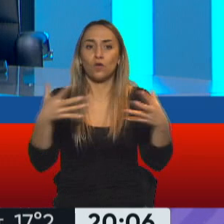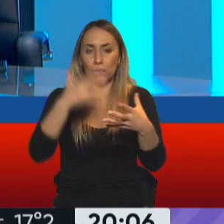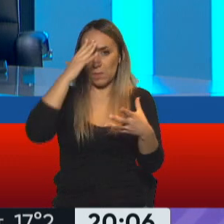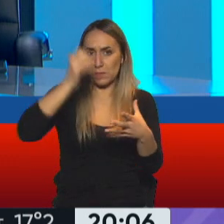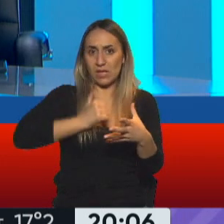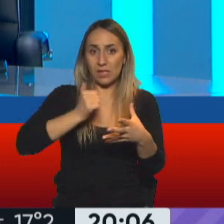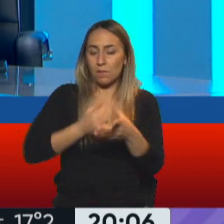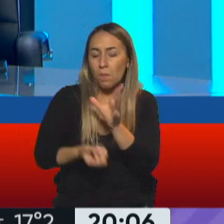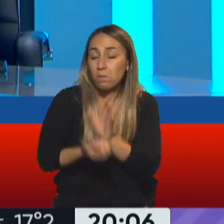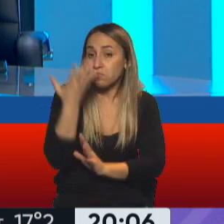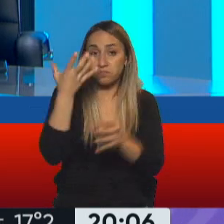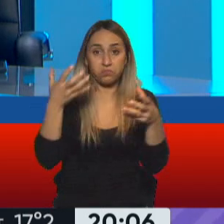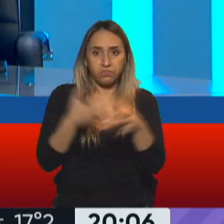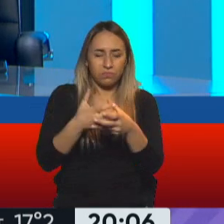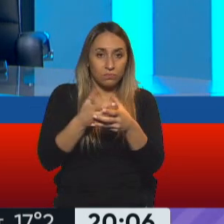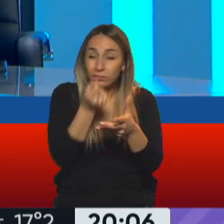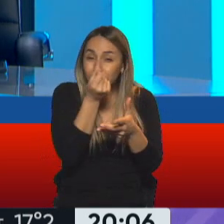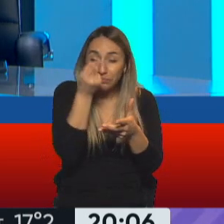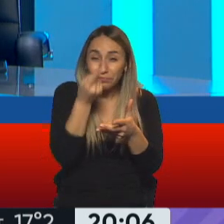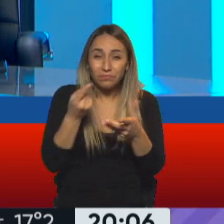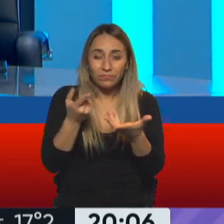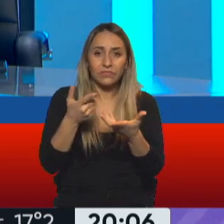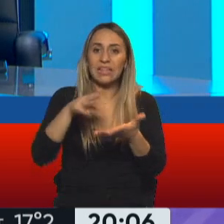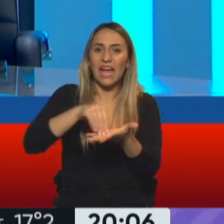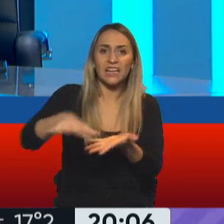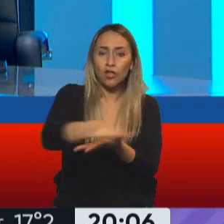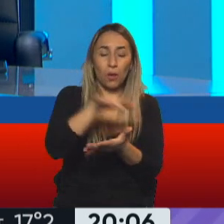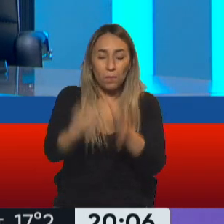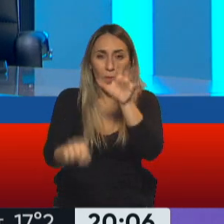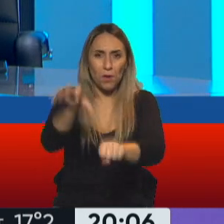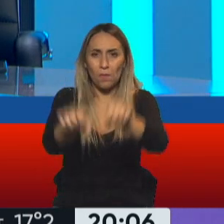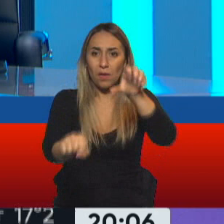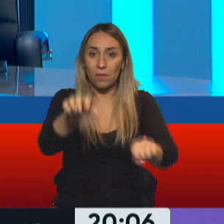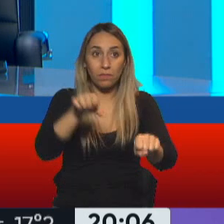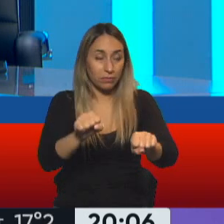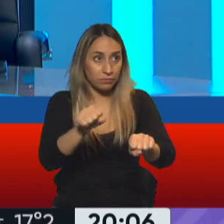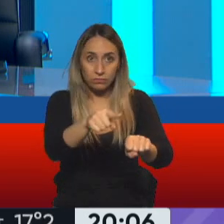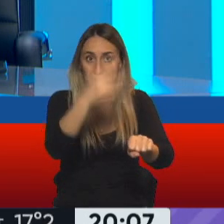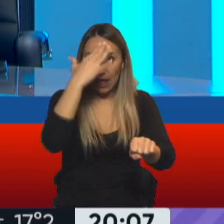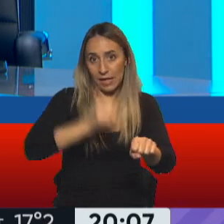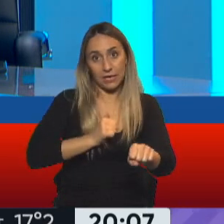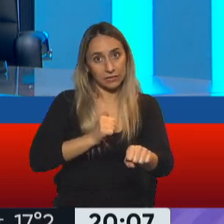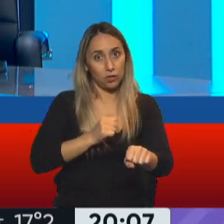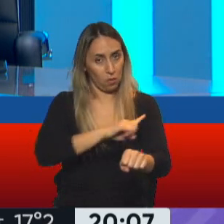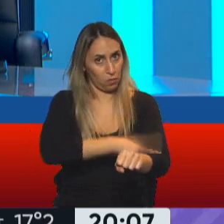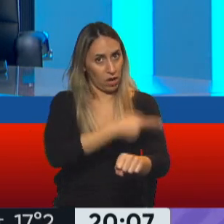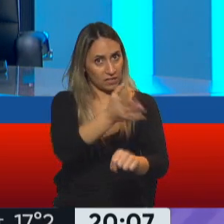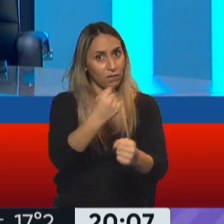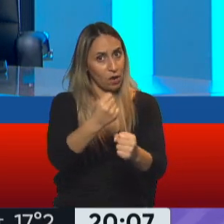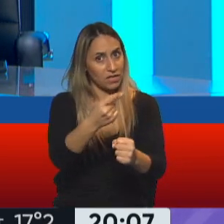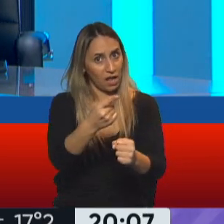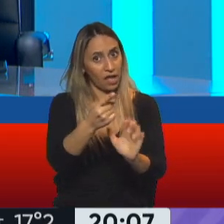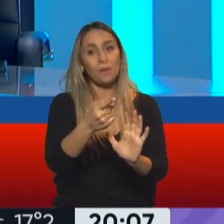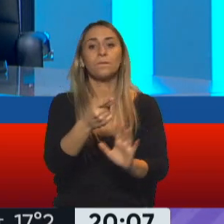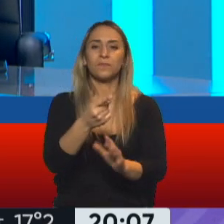sector insurgente haya conquistado tanto territorio, incluso contra un ejército regular que ha recibido,